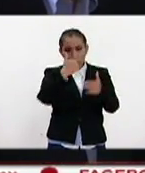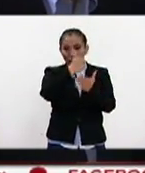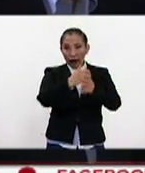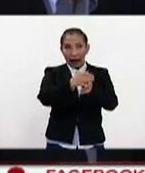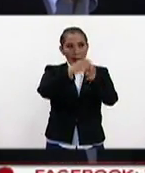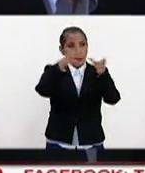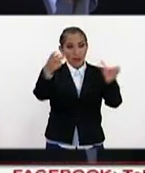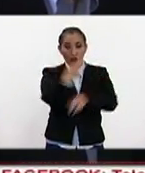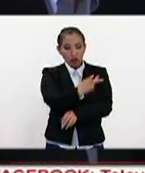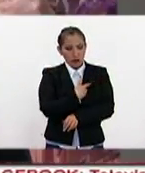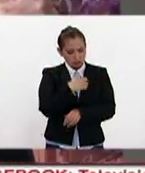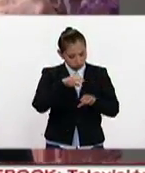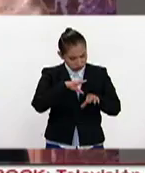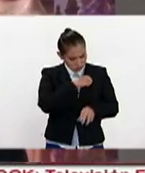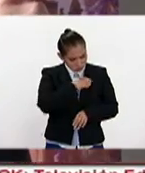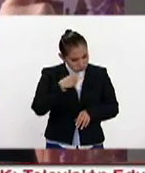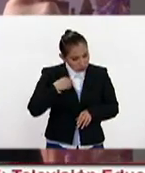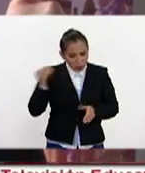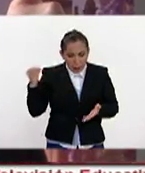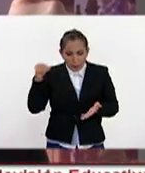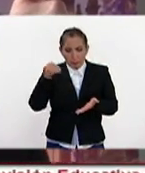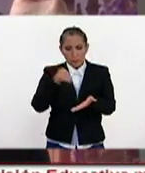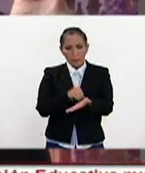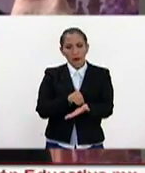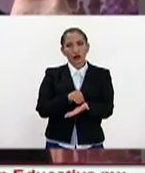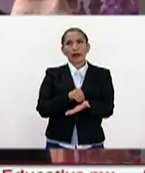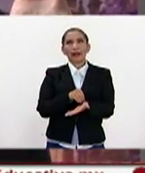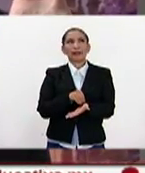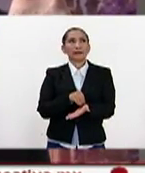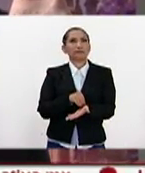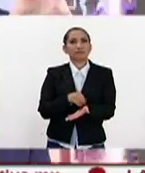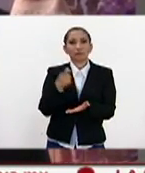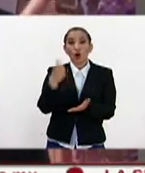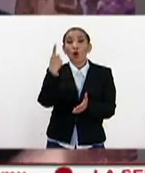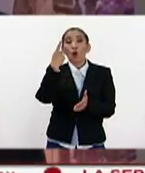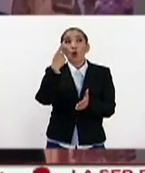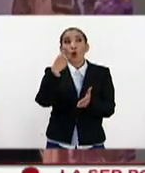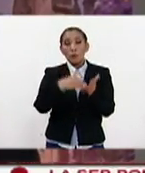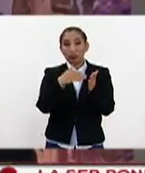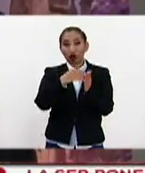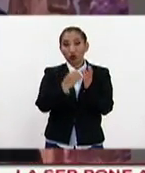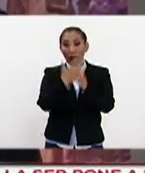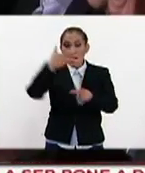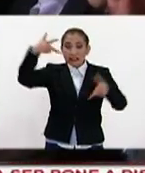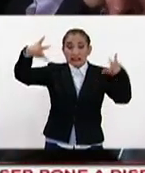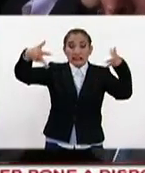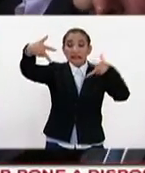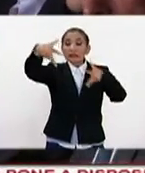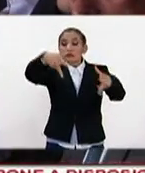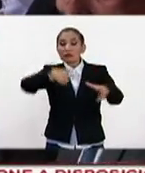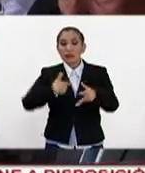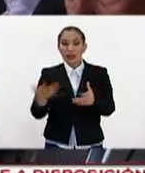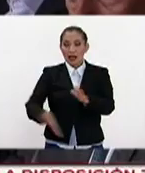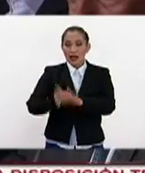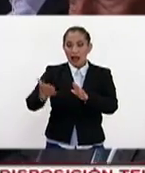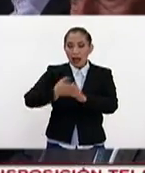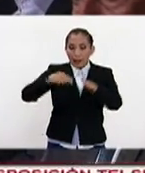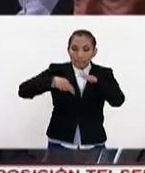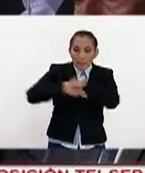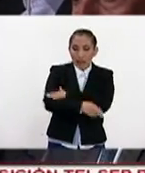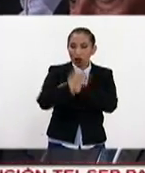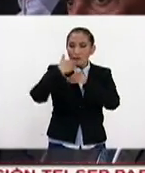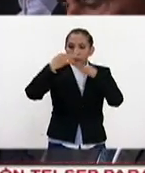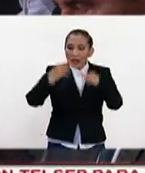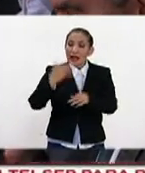ciudad. Ambos se comprometieron a instalar un millón de nuevas cámaras, construir líneas del metro